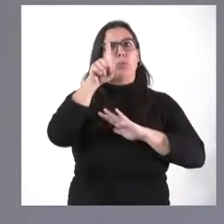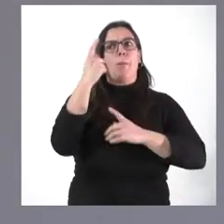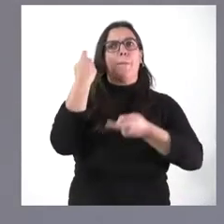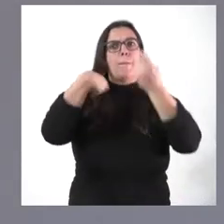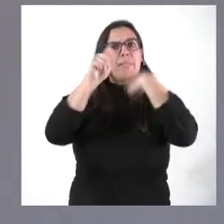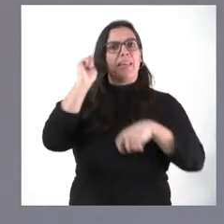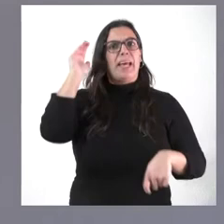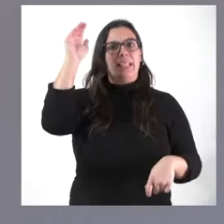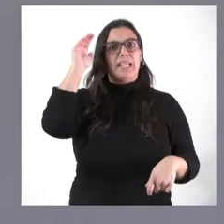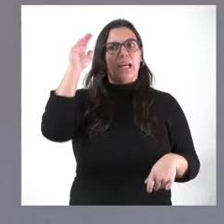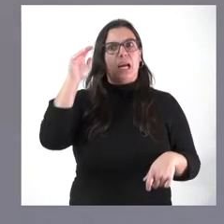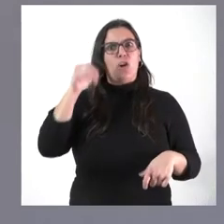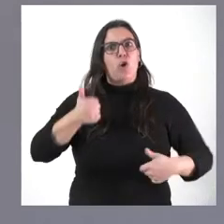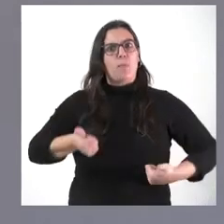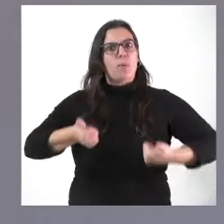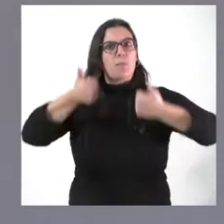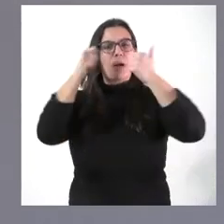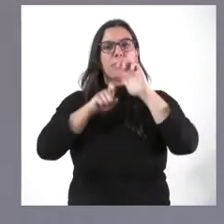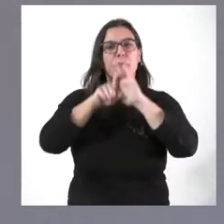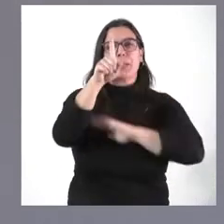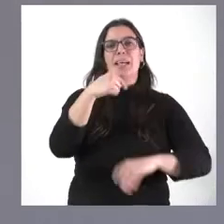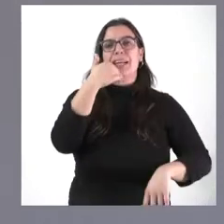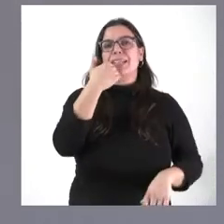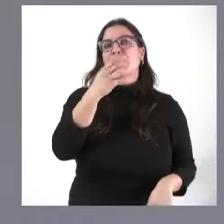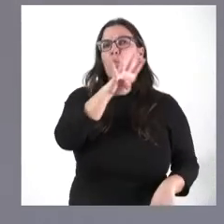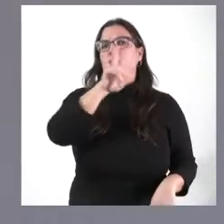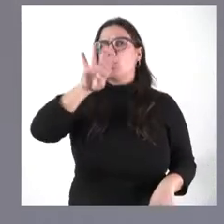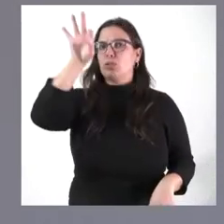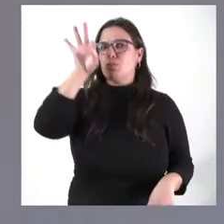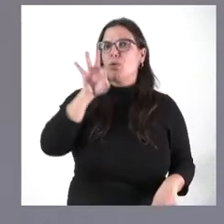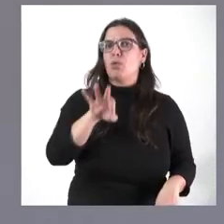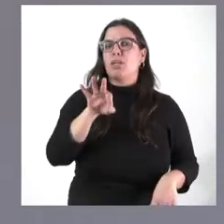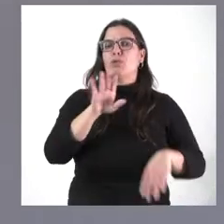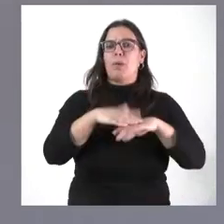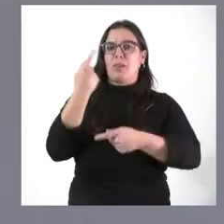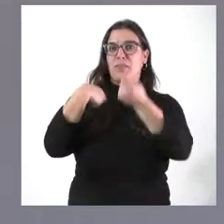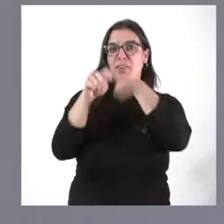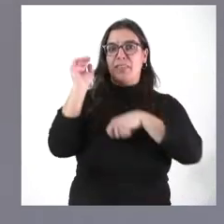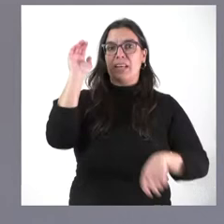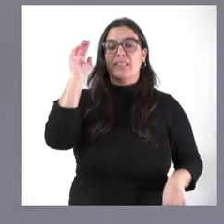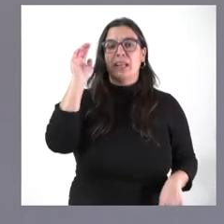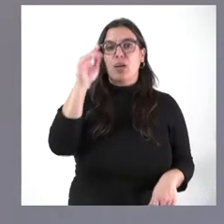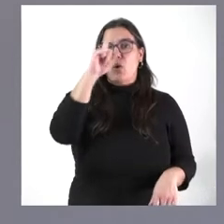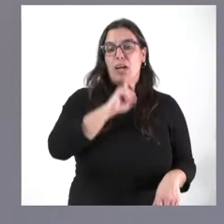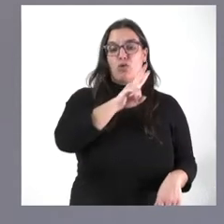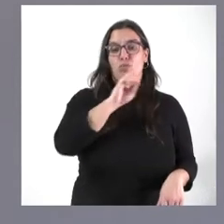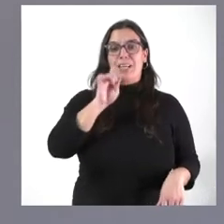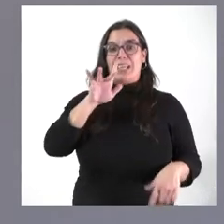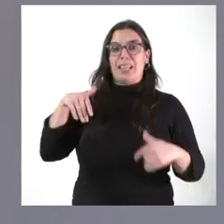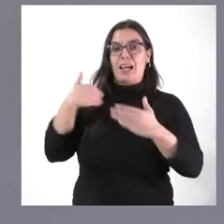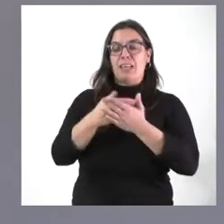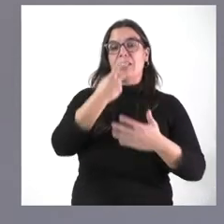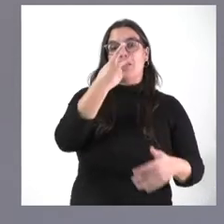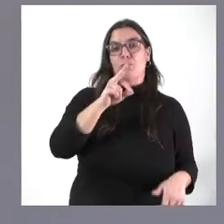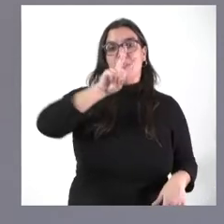exportaciones en los últimos años en concreto Un aumento casi del 44% en el volumen de exportaciones entre el año 2015 y el año